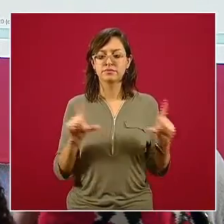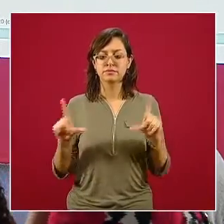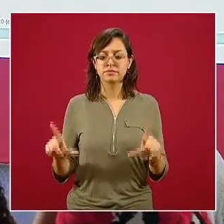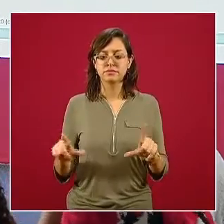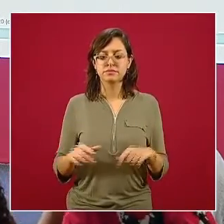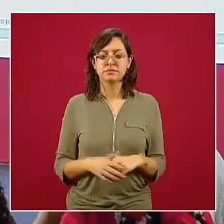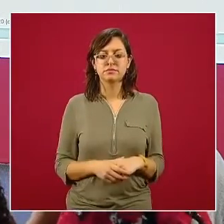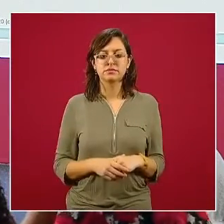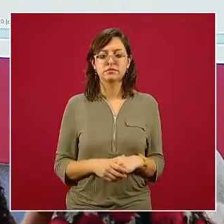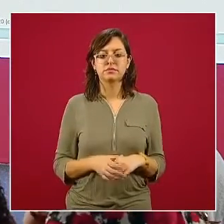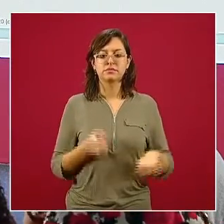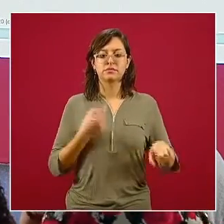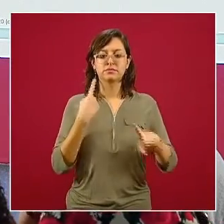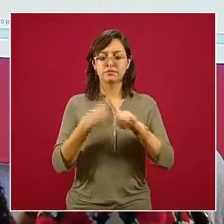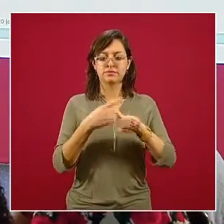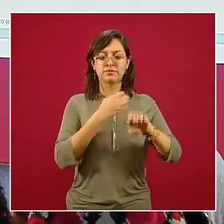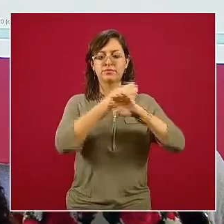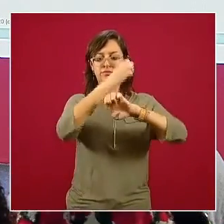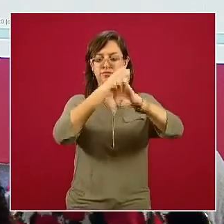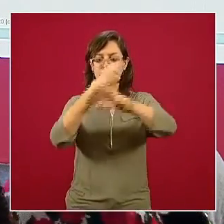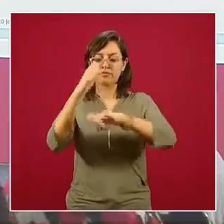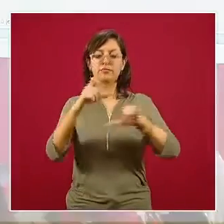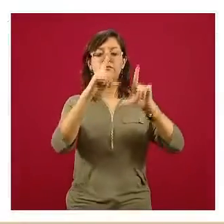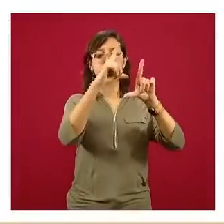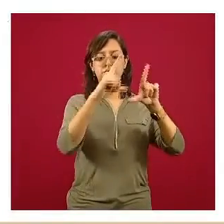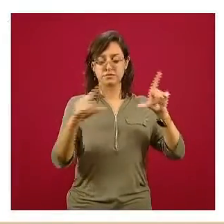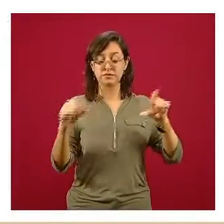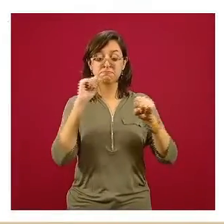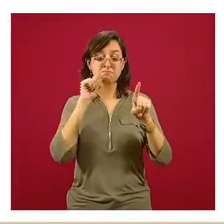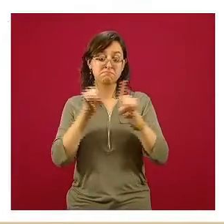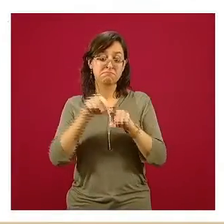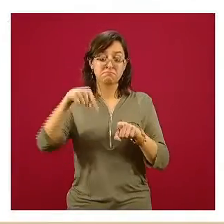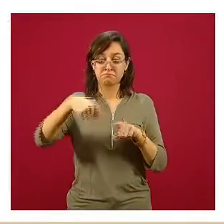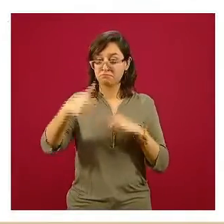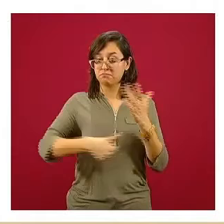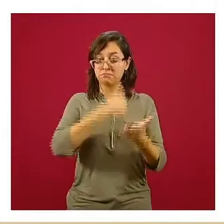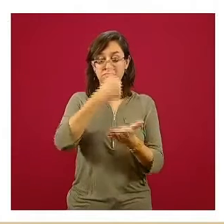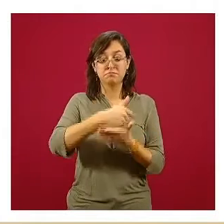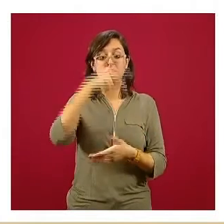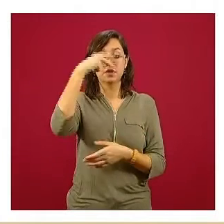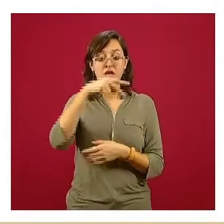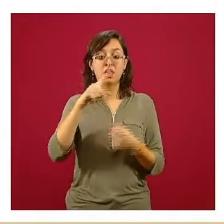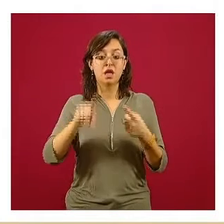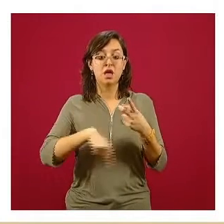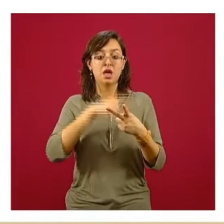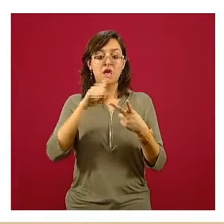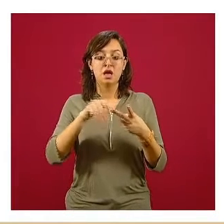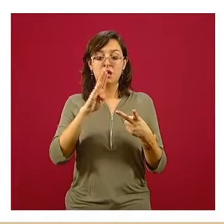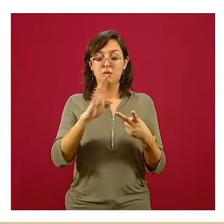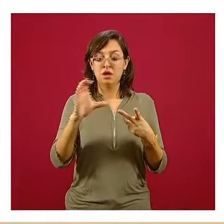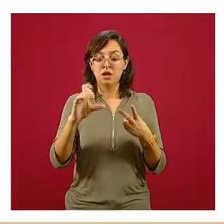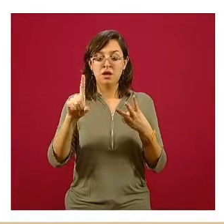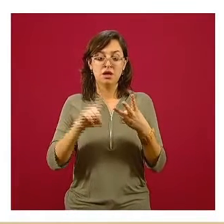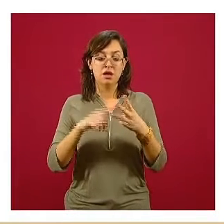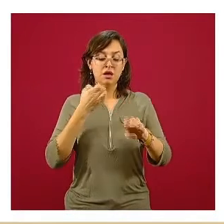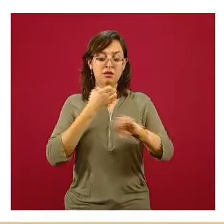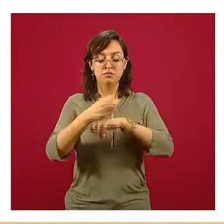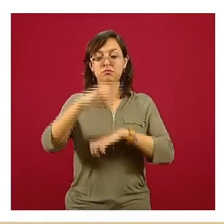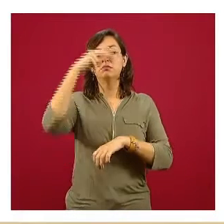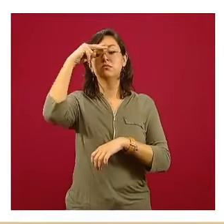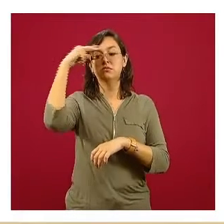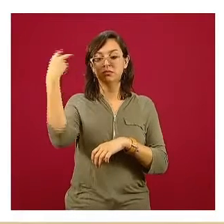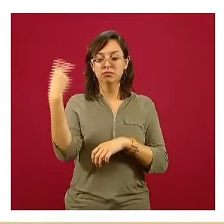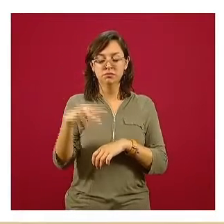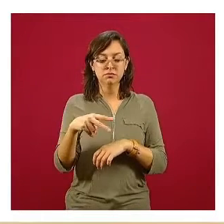Tenemos la distribución por entidad federativa, que también es importante. Ciudad de México, seguida de Baja California, el Estado de México, que son los